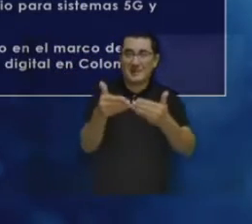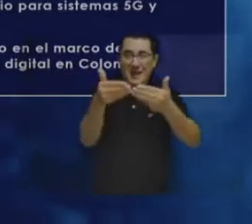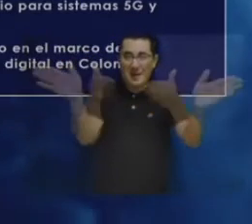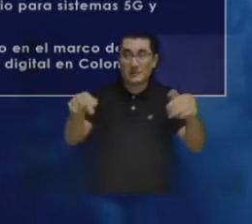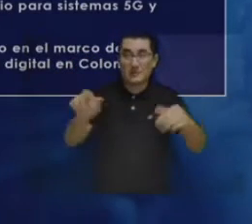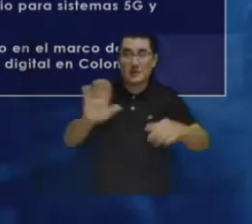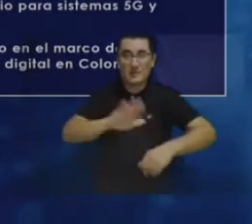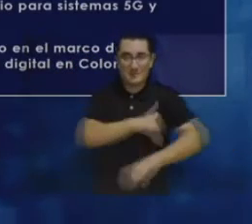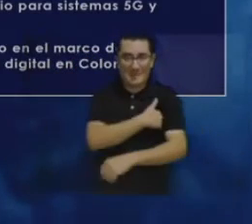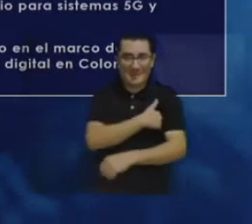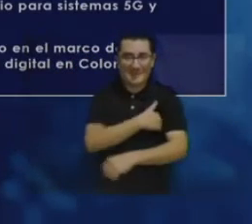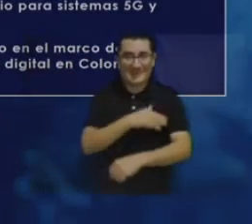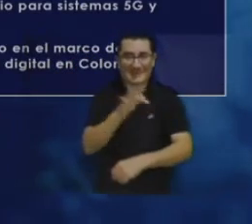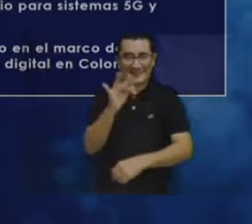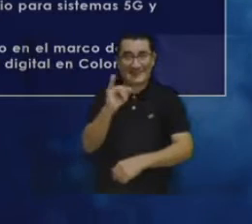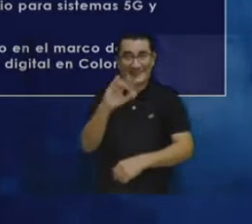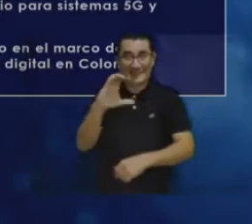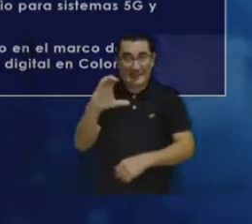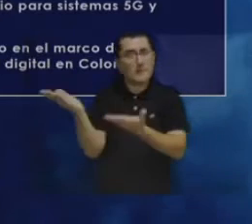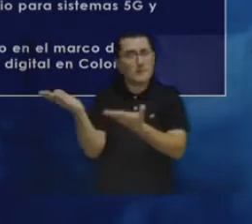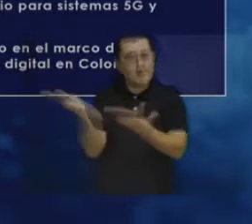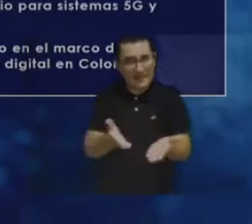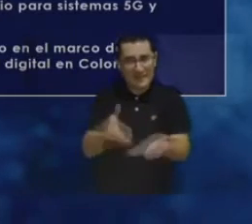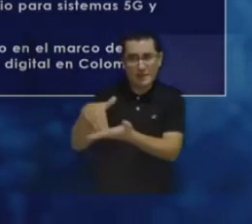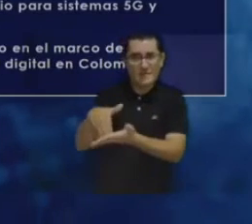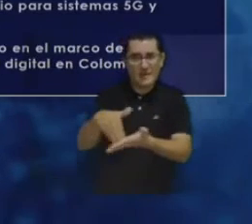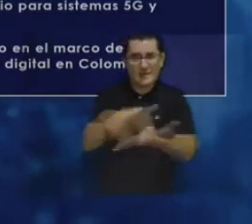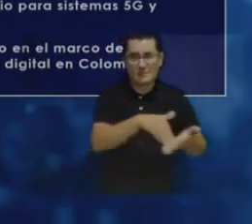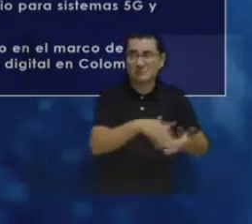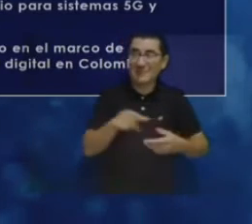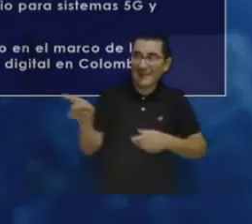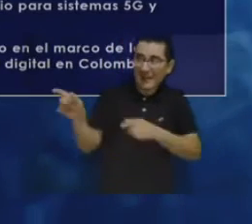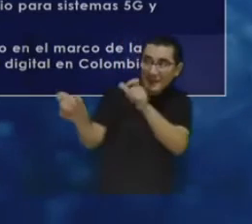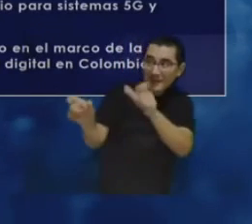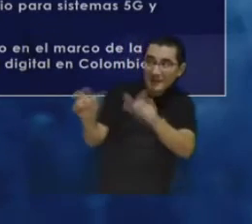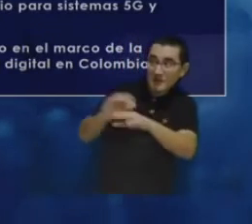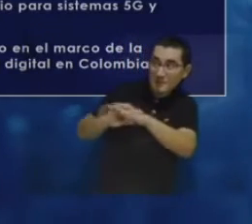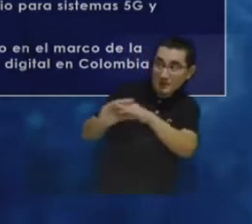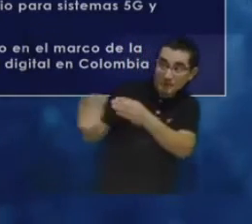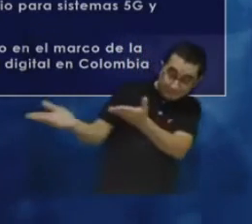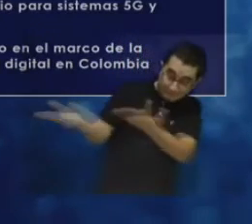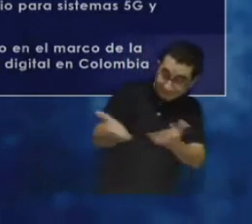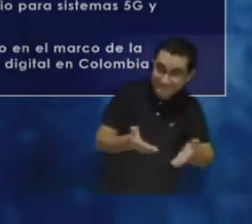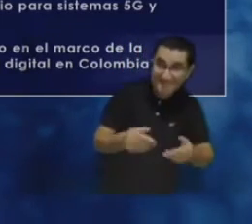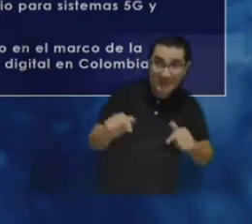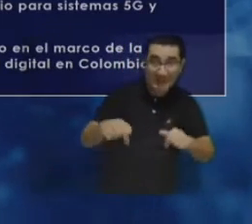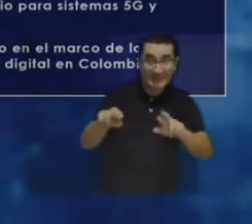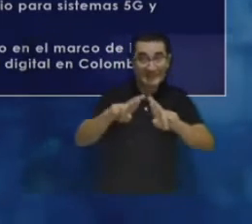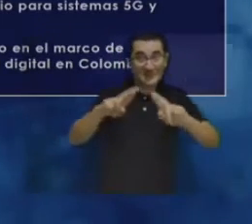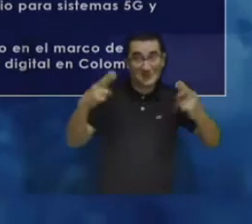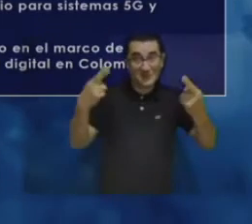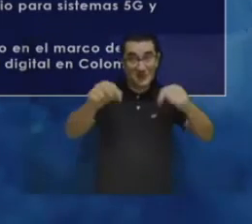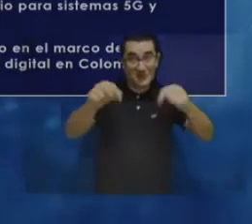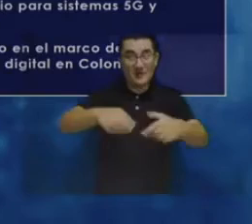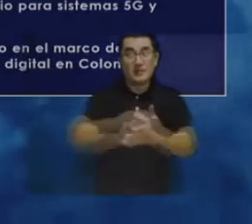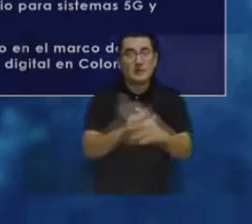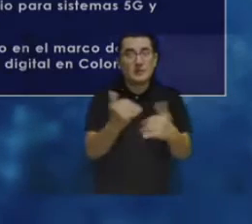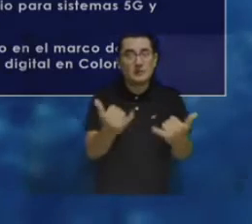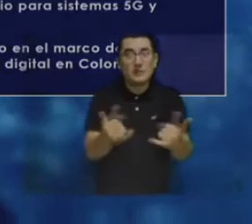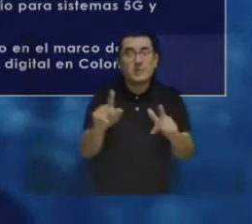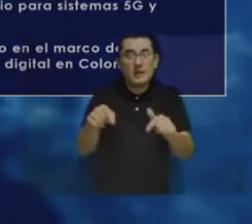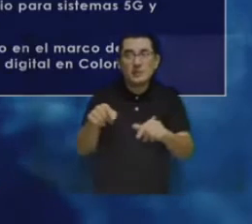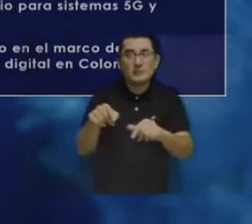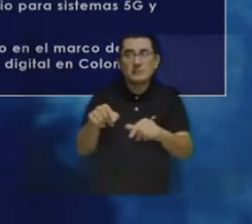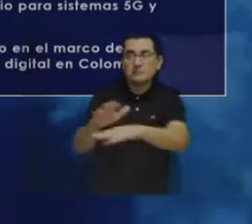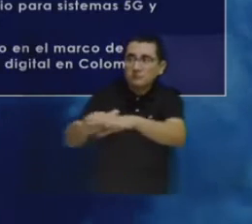bienvenida a los panelistas, a los invitados a este evento. Pero adicionalmente, recibimos una invitación a participar en las consultas